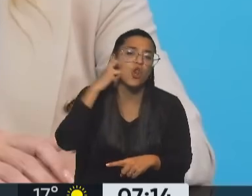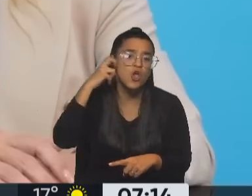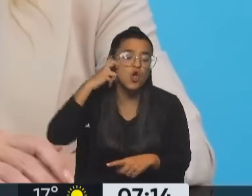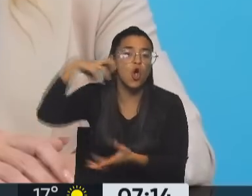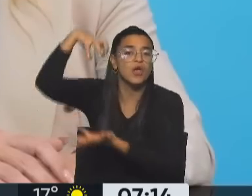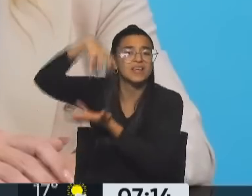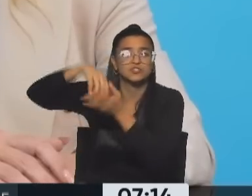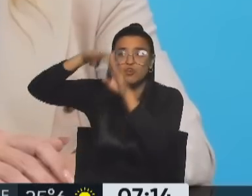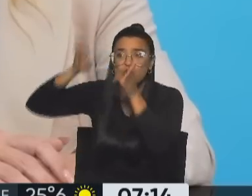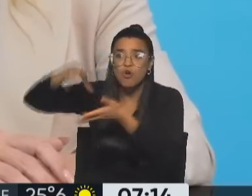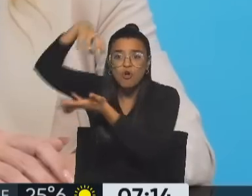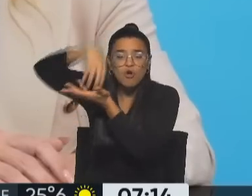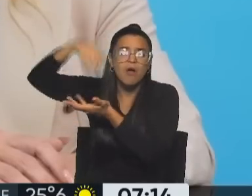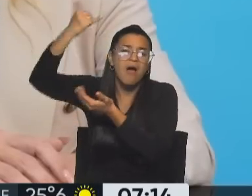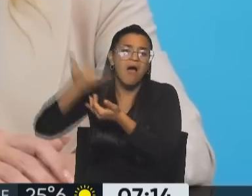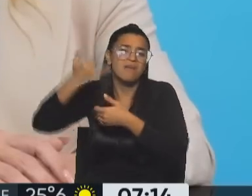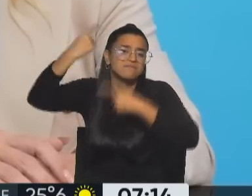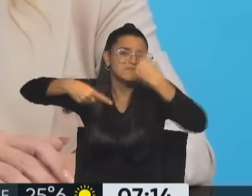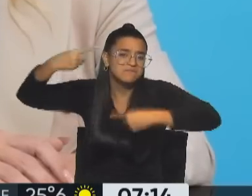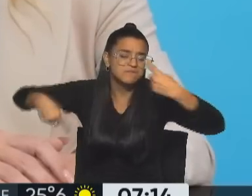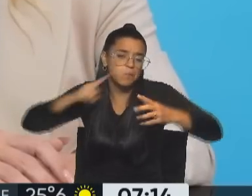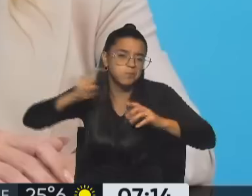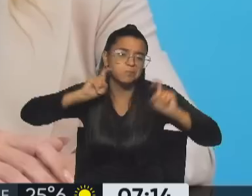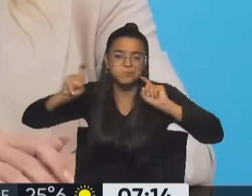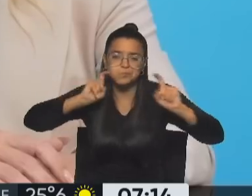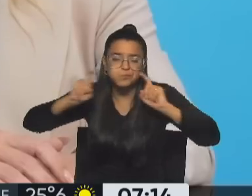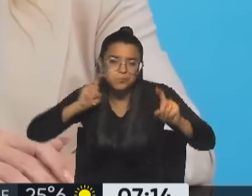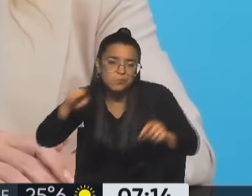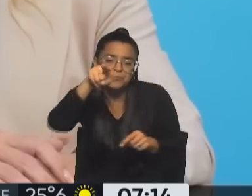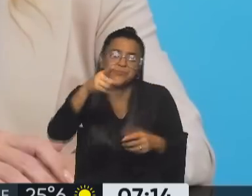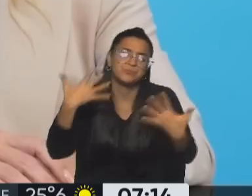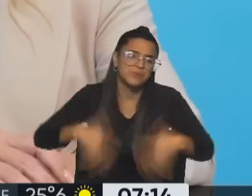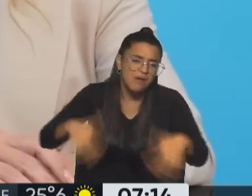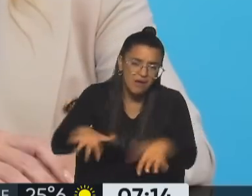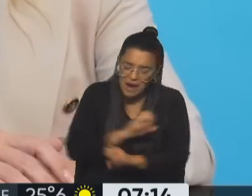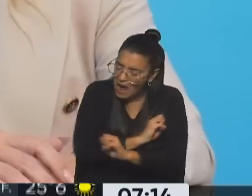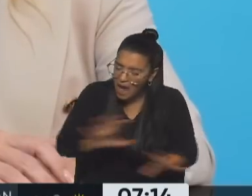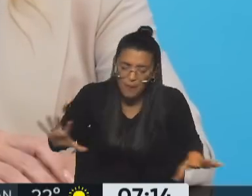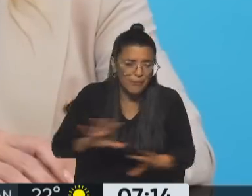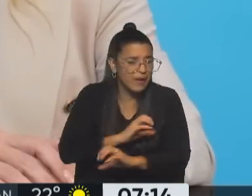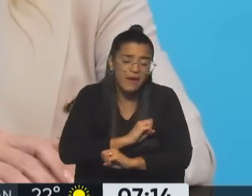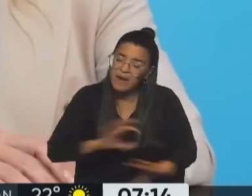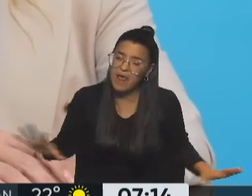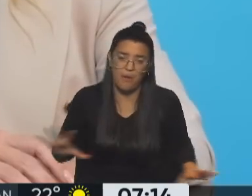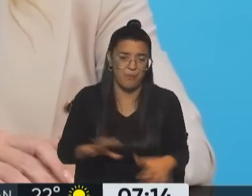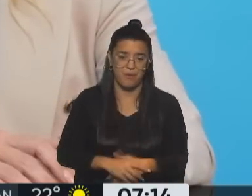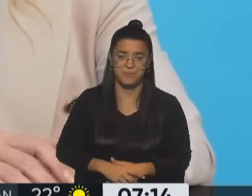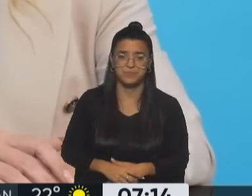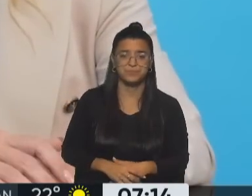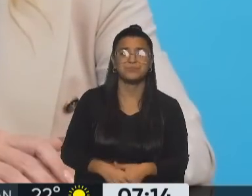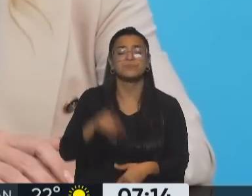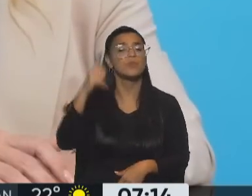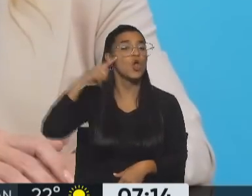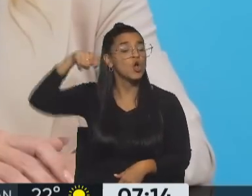de la Nación por diversas irregularidades de una enorme gravedad institucional.